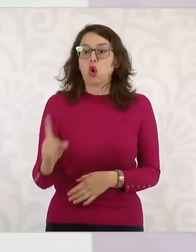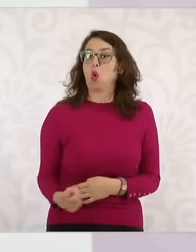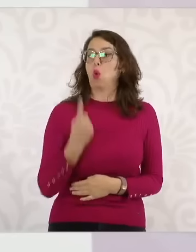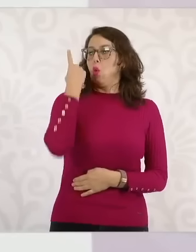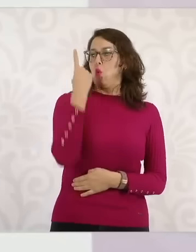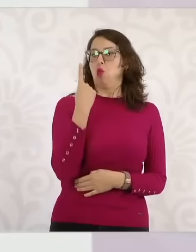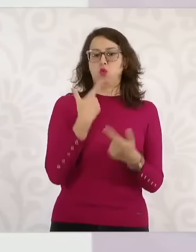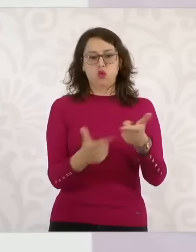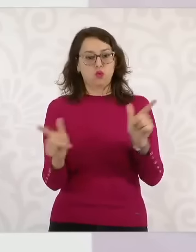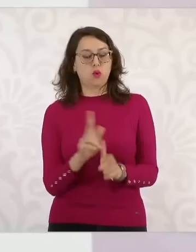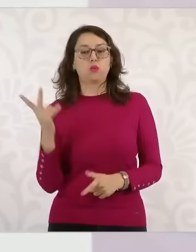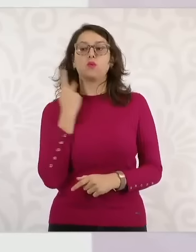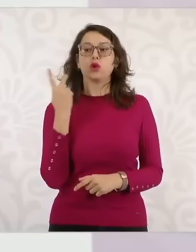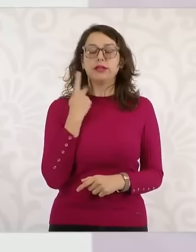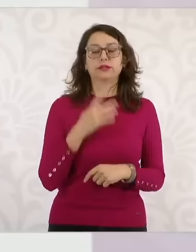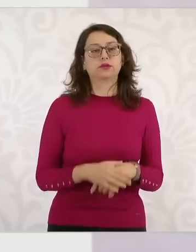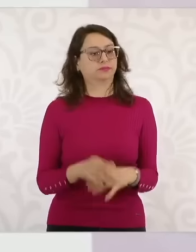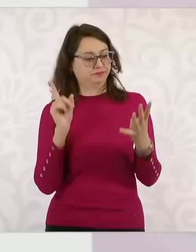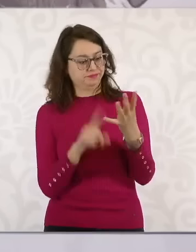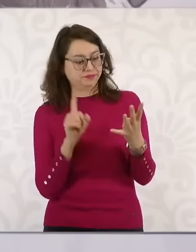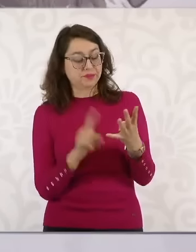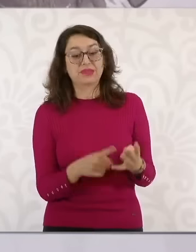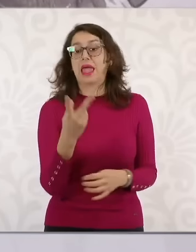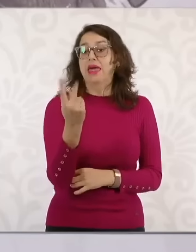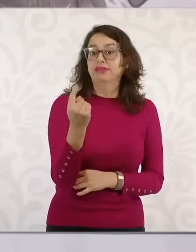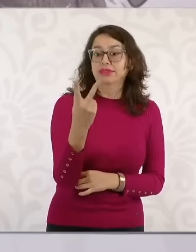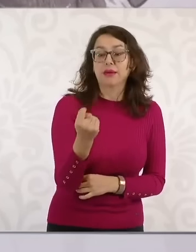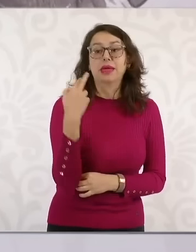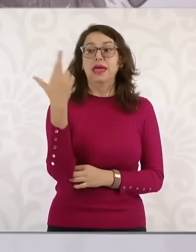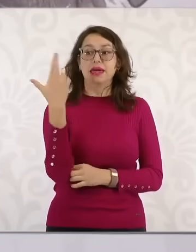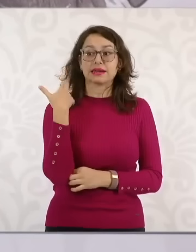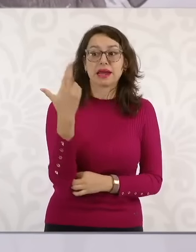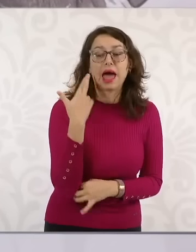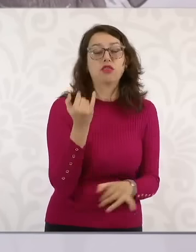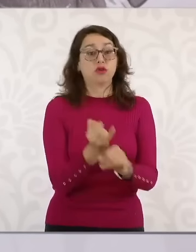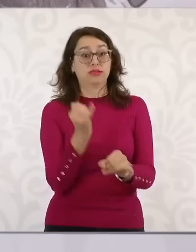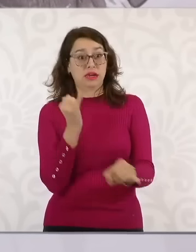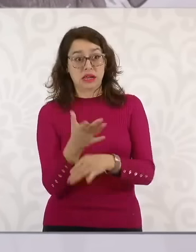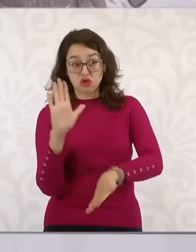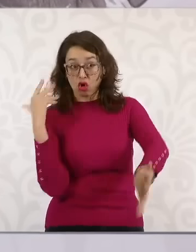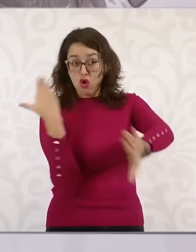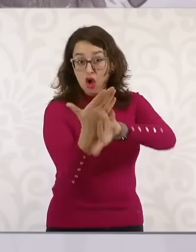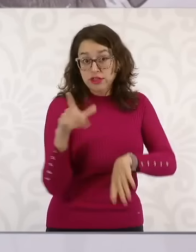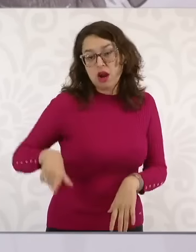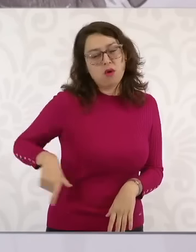radios, que en las redes sociales se habla en contra del gobierno.